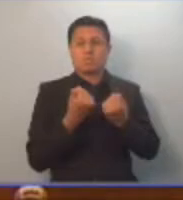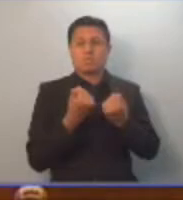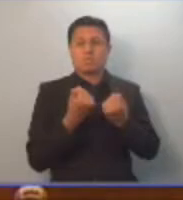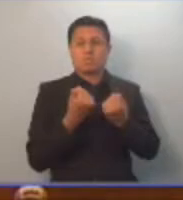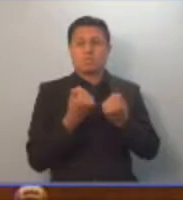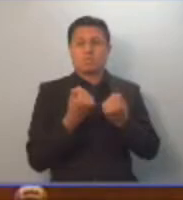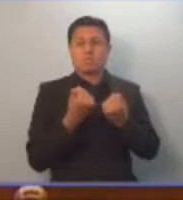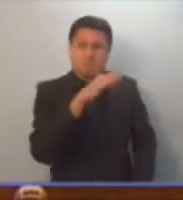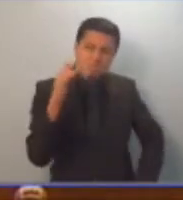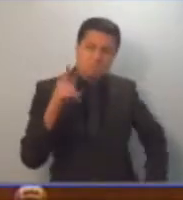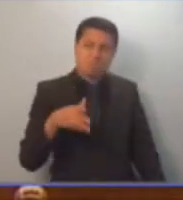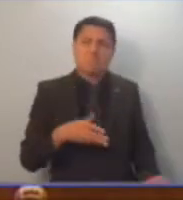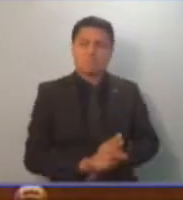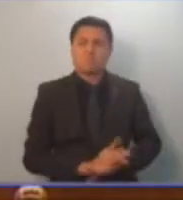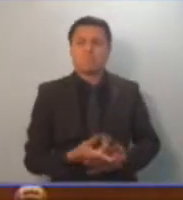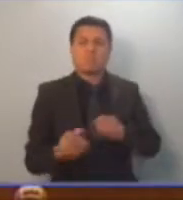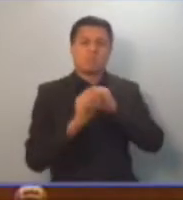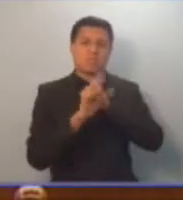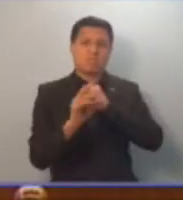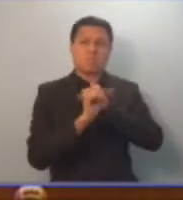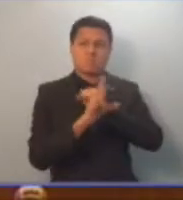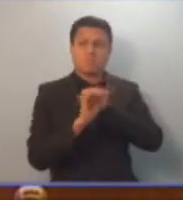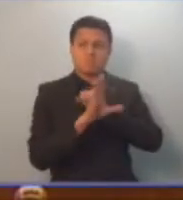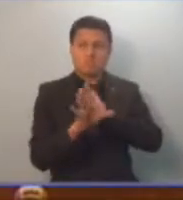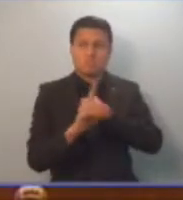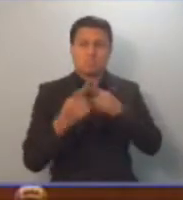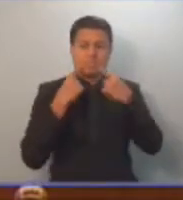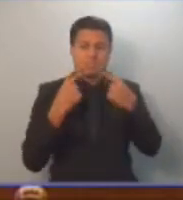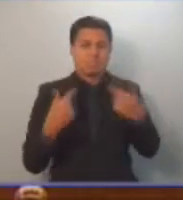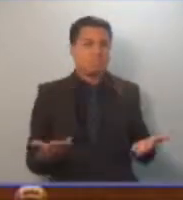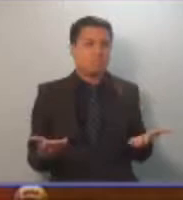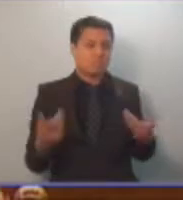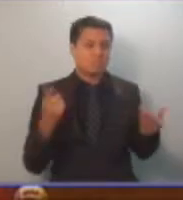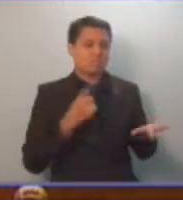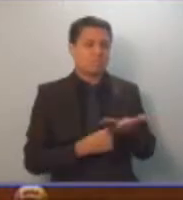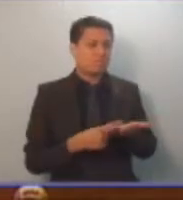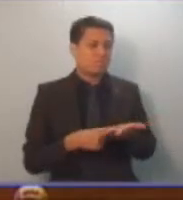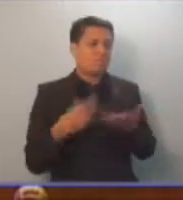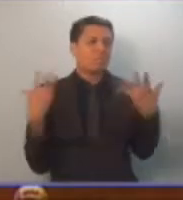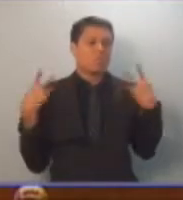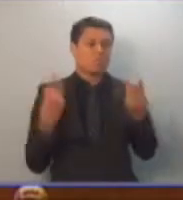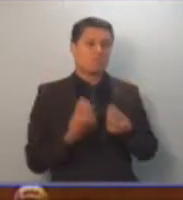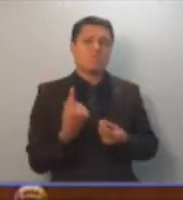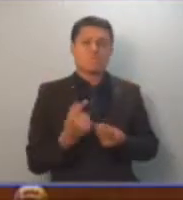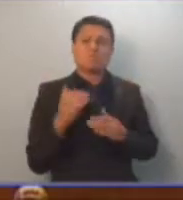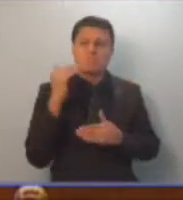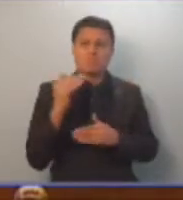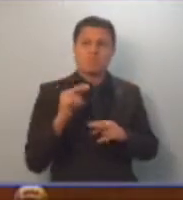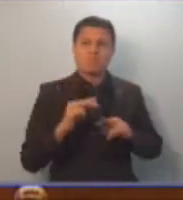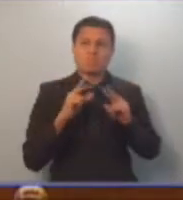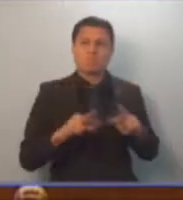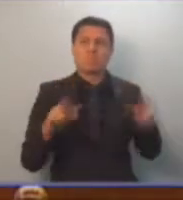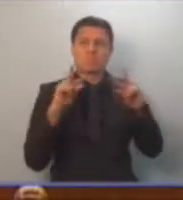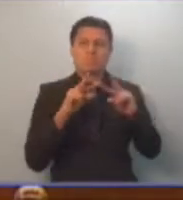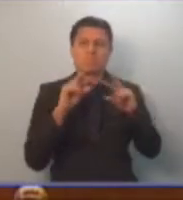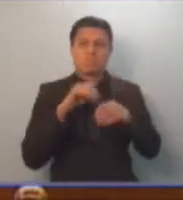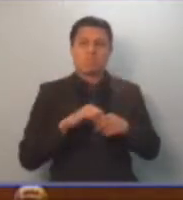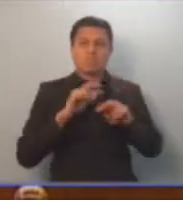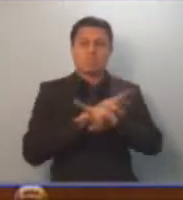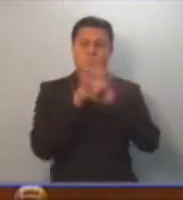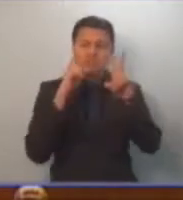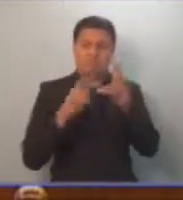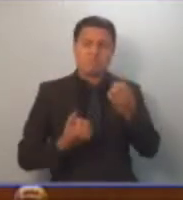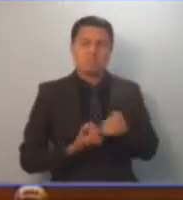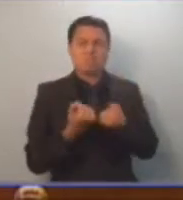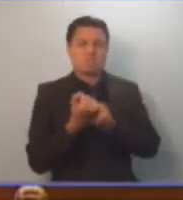estados, mediante la promoción del diálogo social y de los altos valores de paz, de